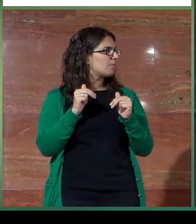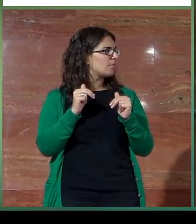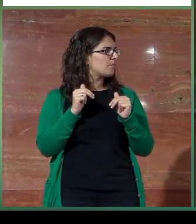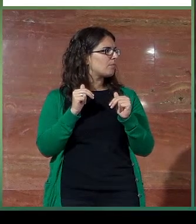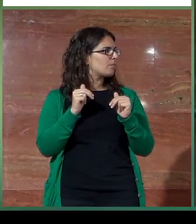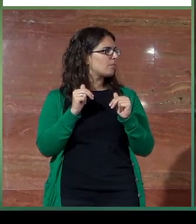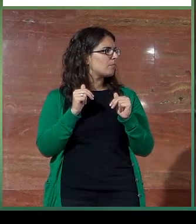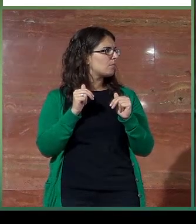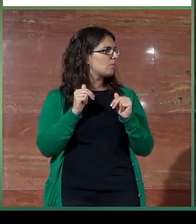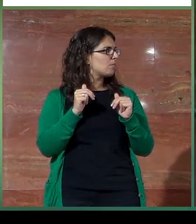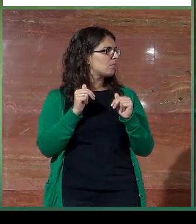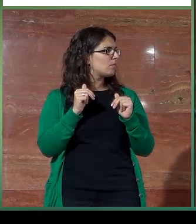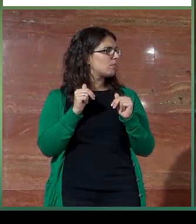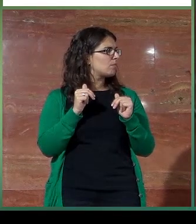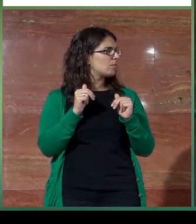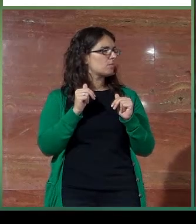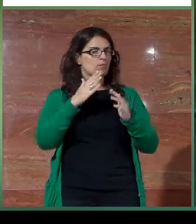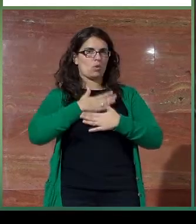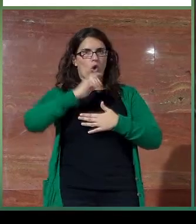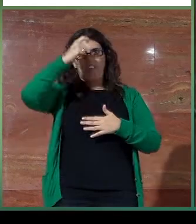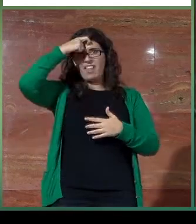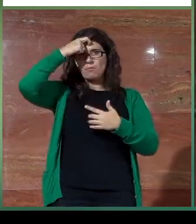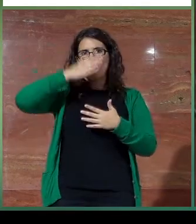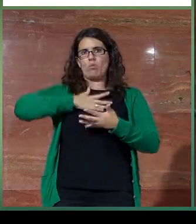plasmando una idea conceptual, un